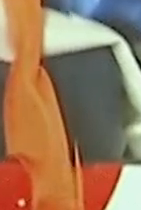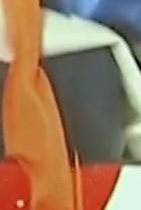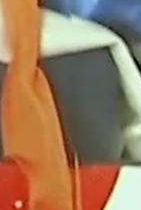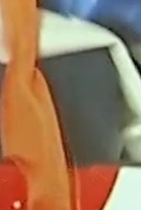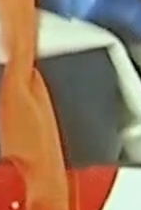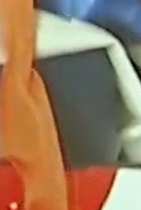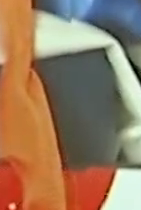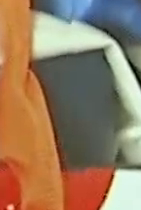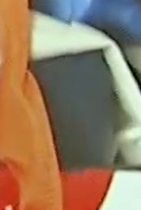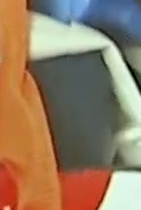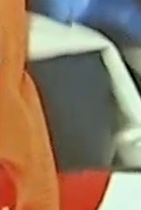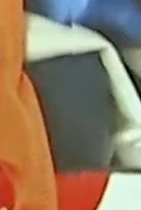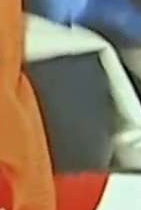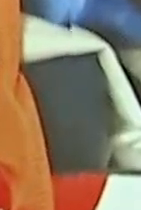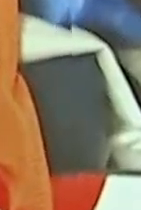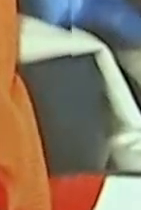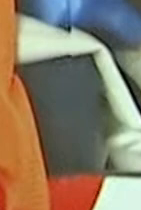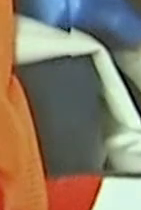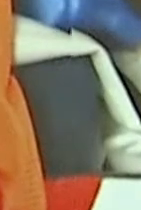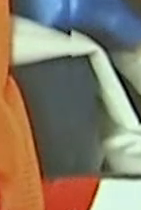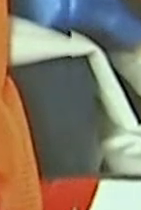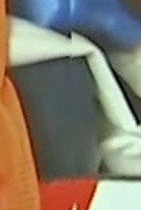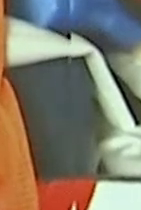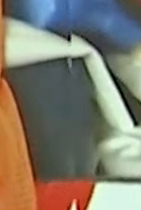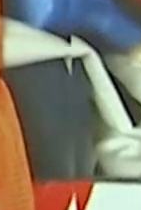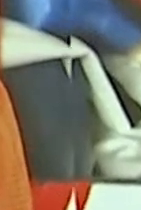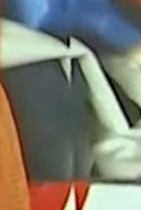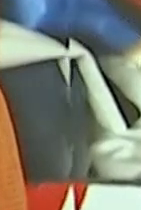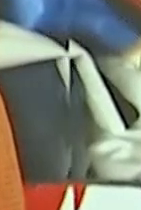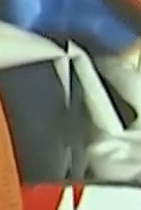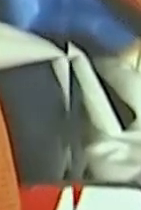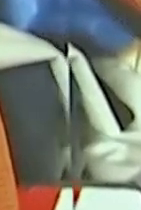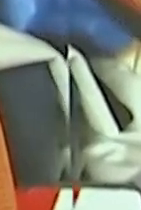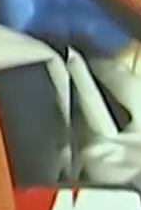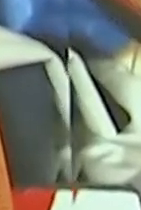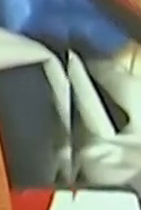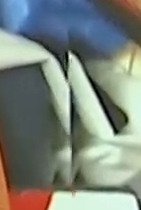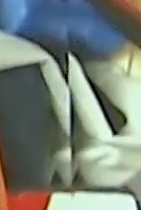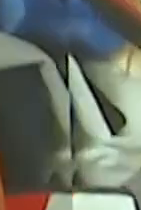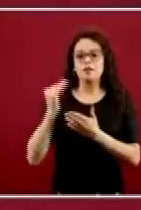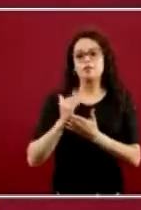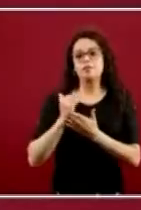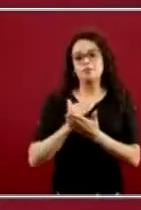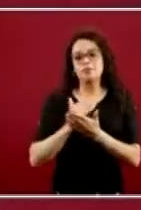agosto o septiembre, sobre todo si no se acatan las medidas de aislamiento y sana distancia.